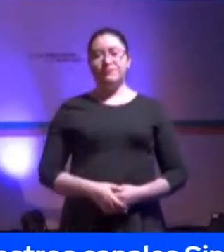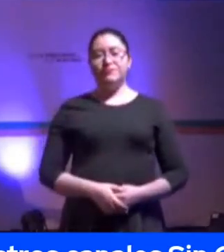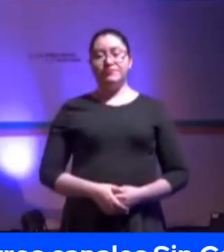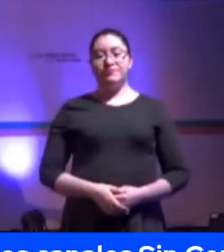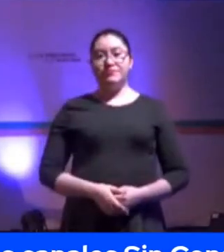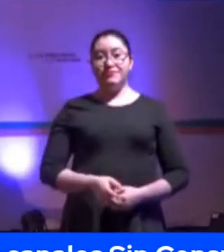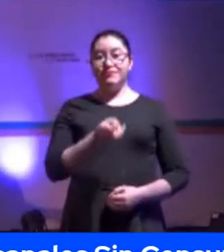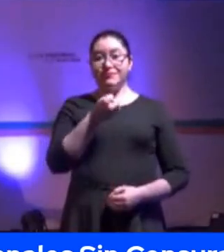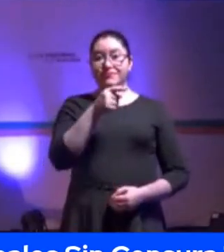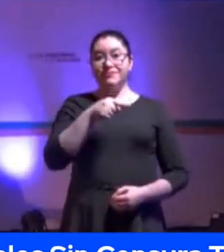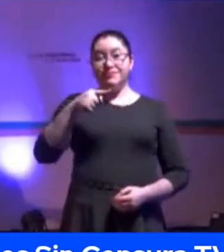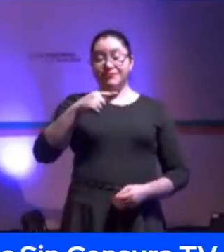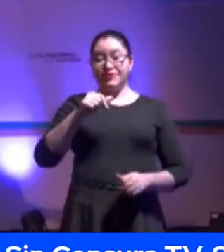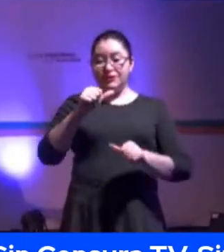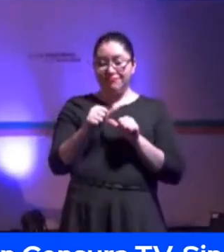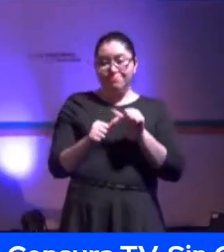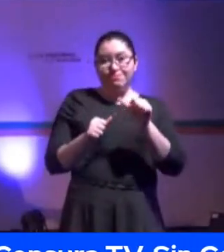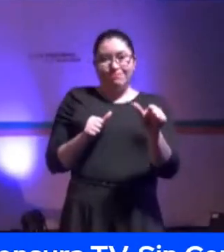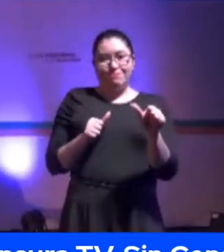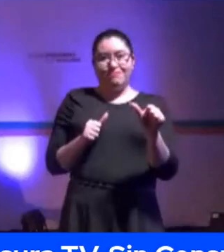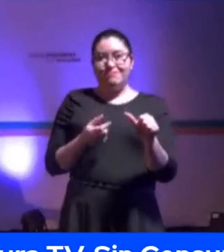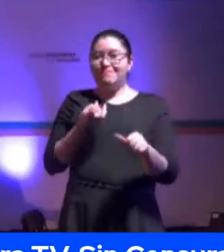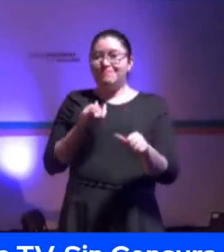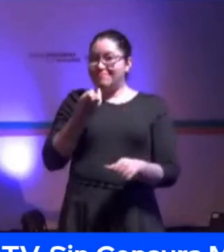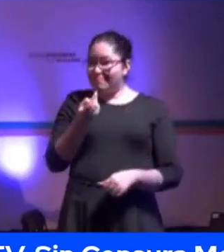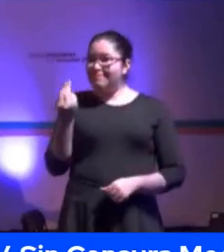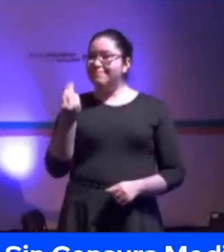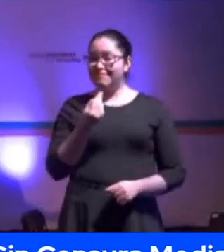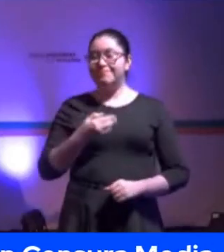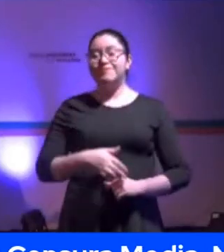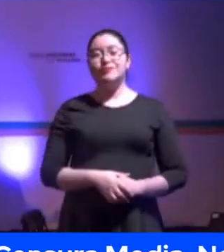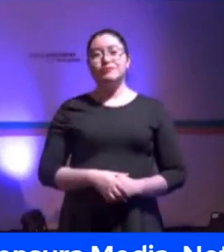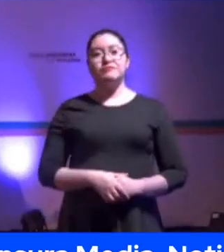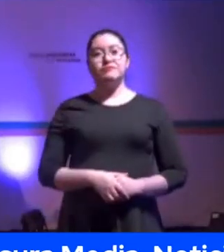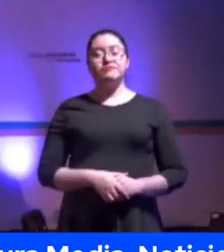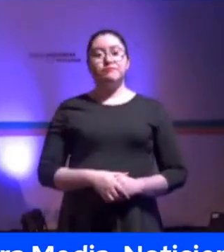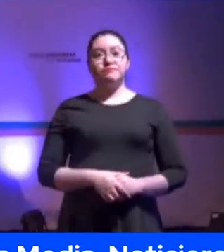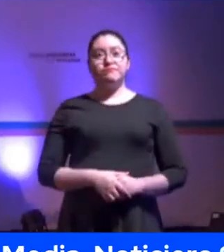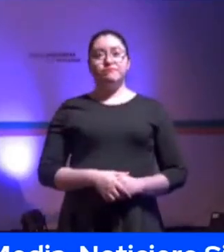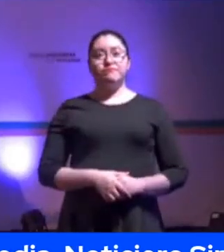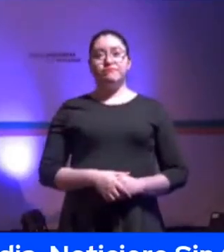Ese es el relevo generacional. Entonces,